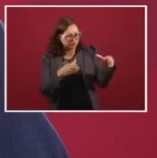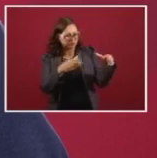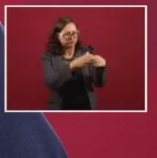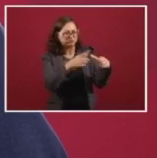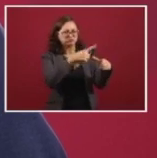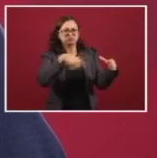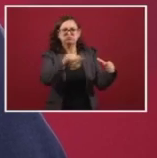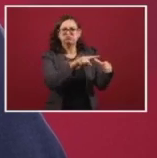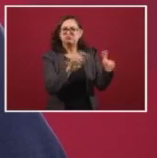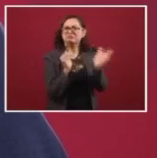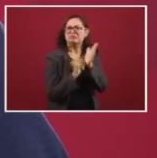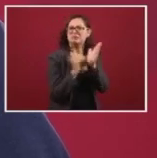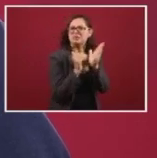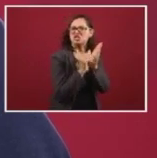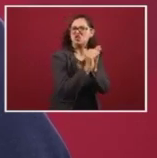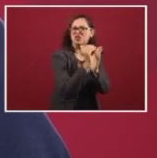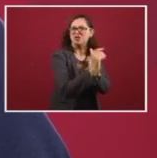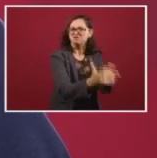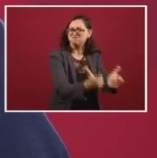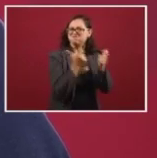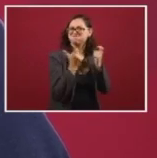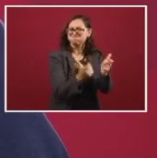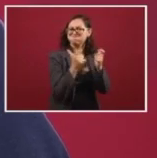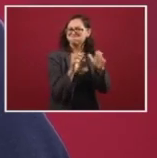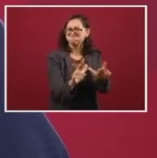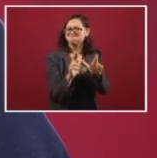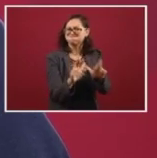en multimillonarios.